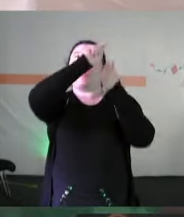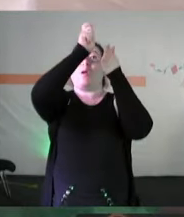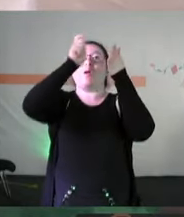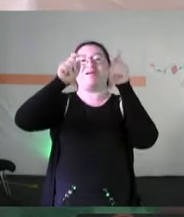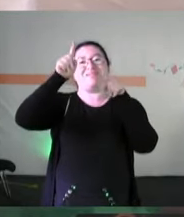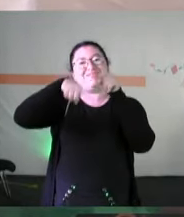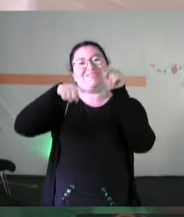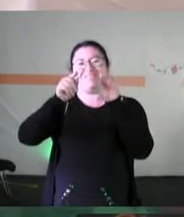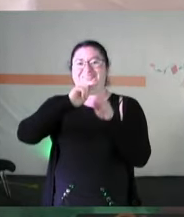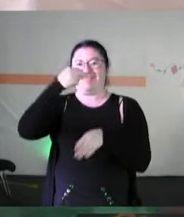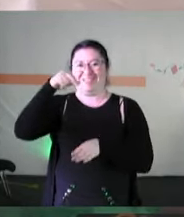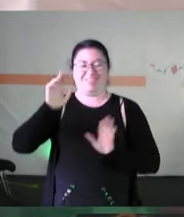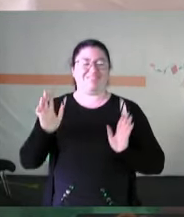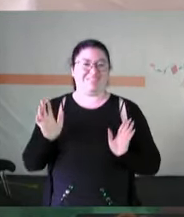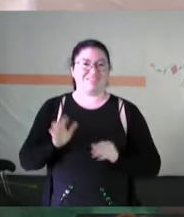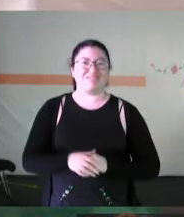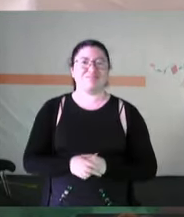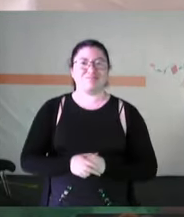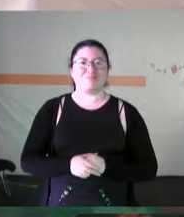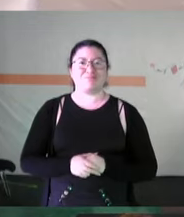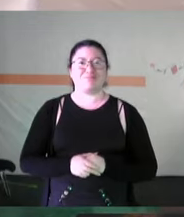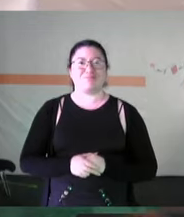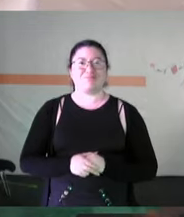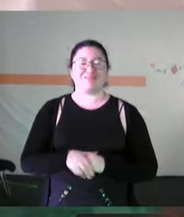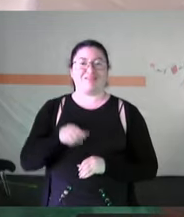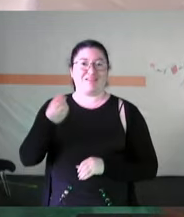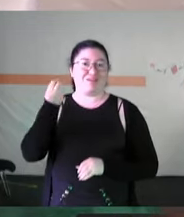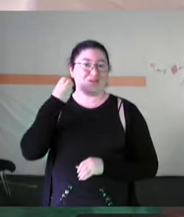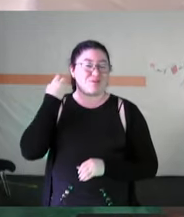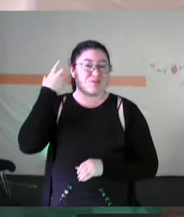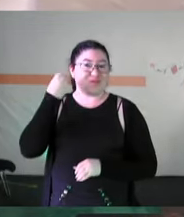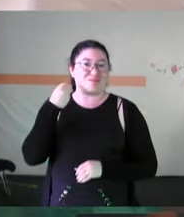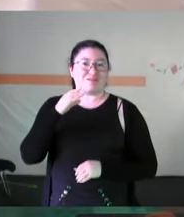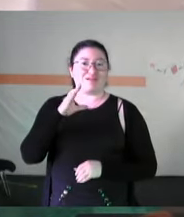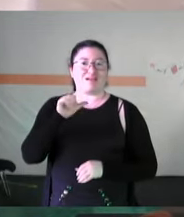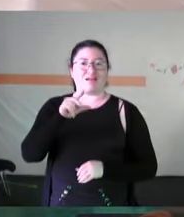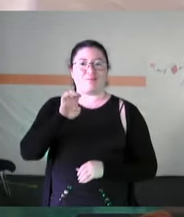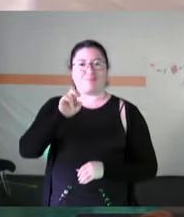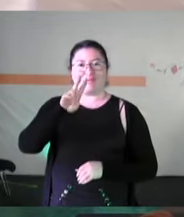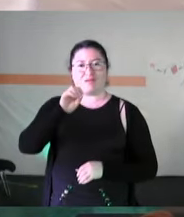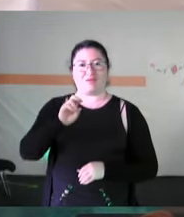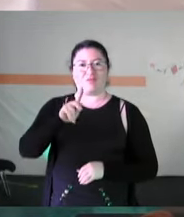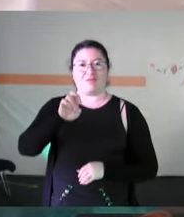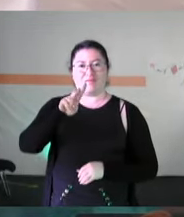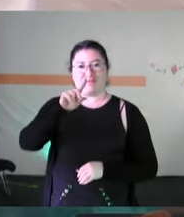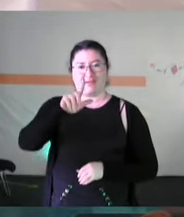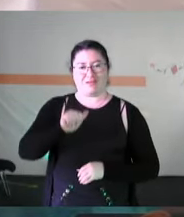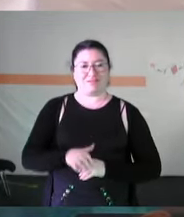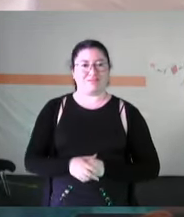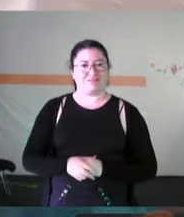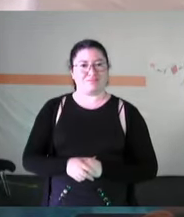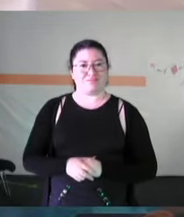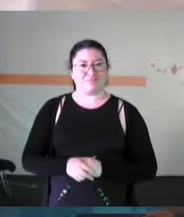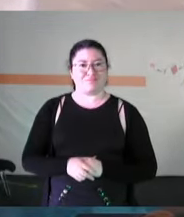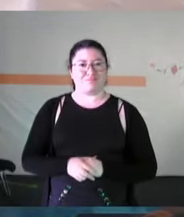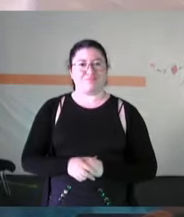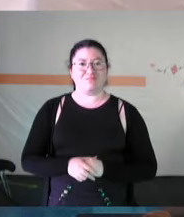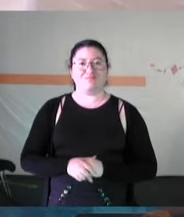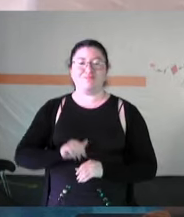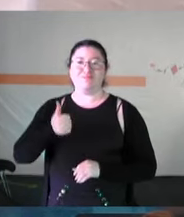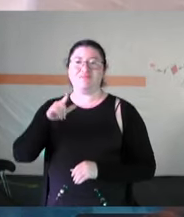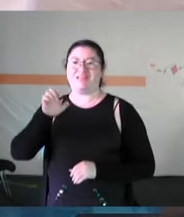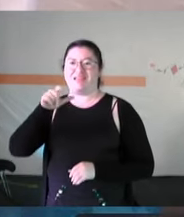Change.org para que la se carpa... Se llama Carpa Amparo Dávila. Que se llame... ¿Qué les parecería la carpa Elena María Fernanda Garro?